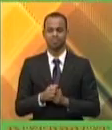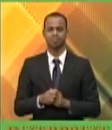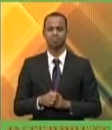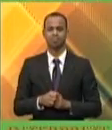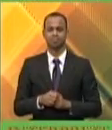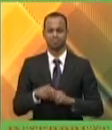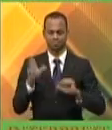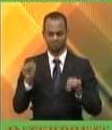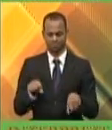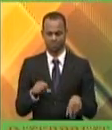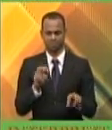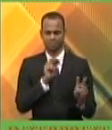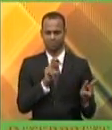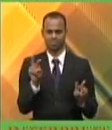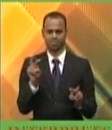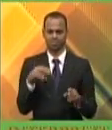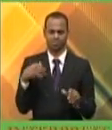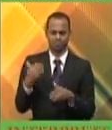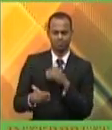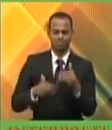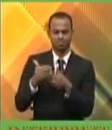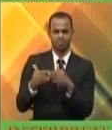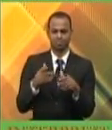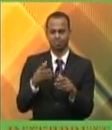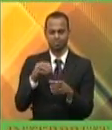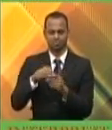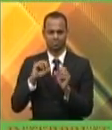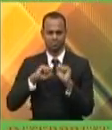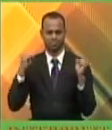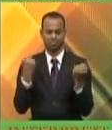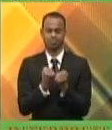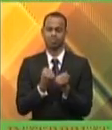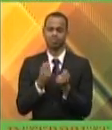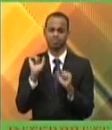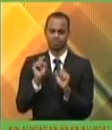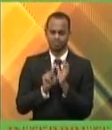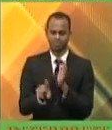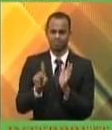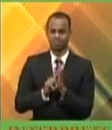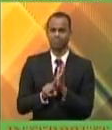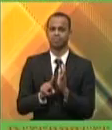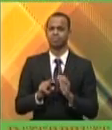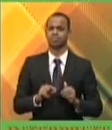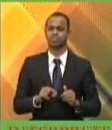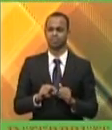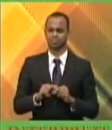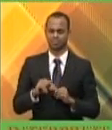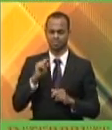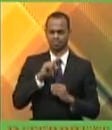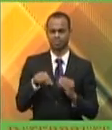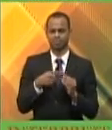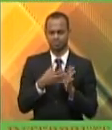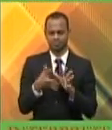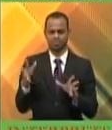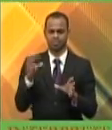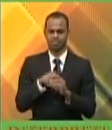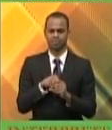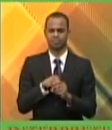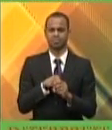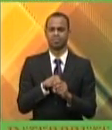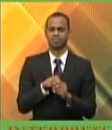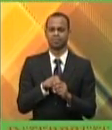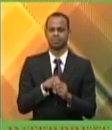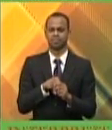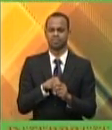se puede medir los niveles de avance de una sociedad precisamente a partir de los niveles de inclusión que